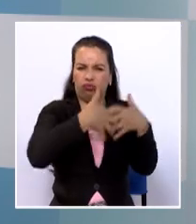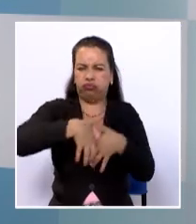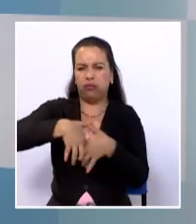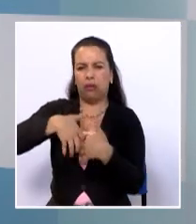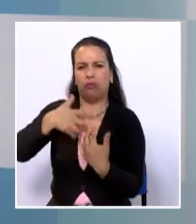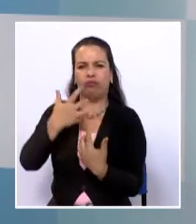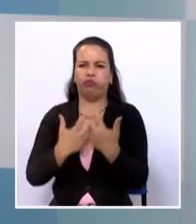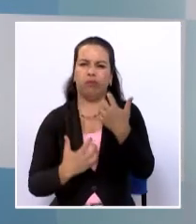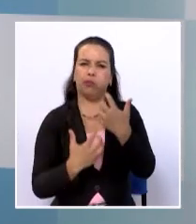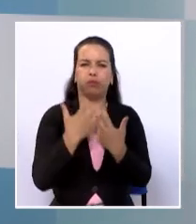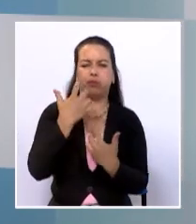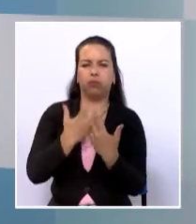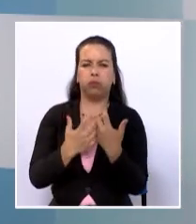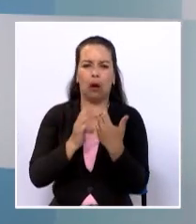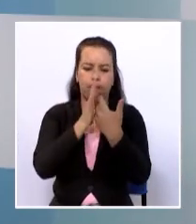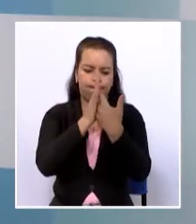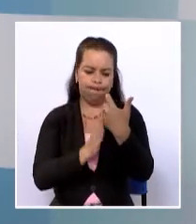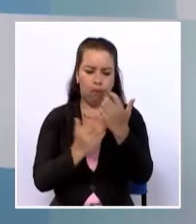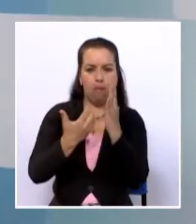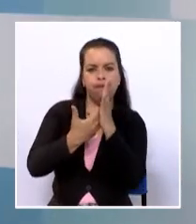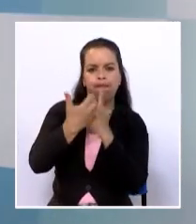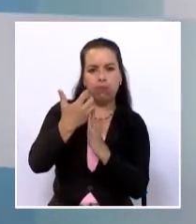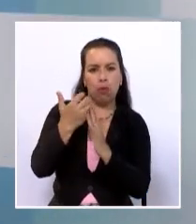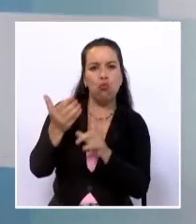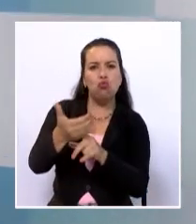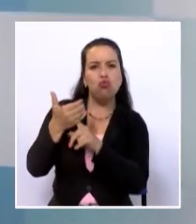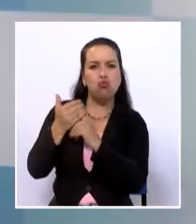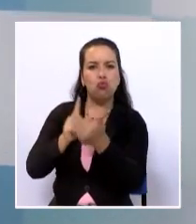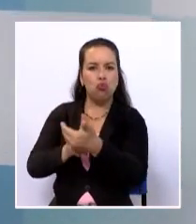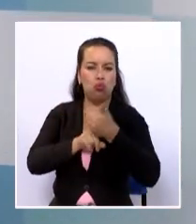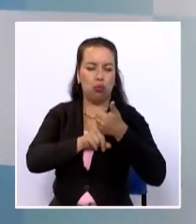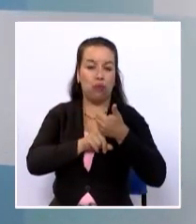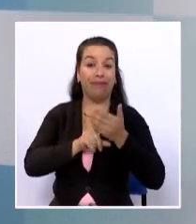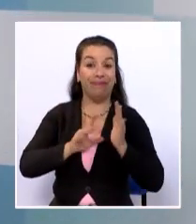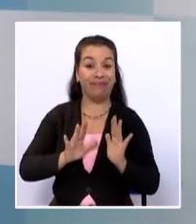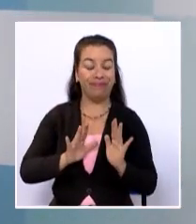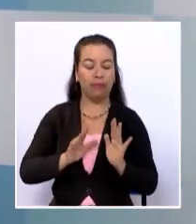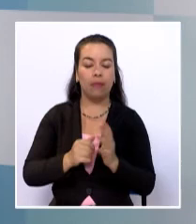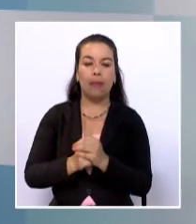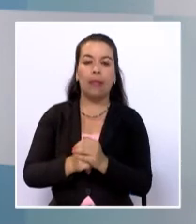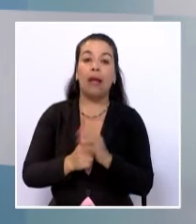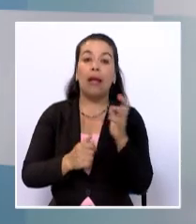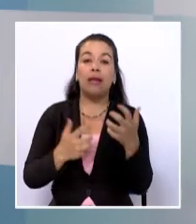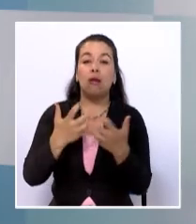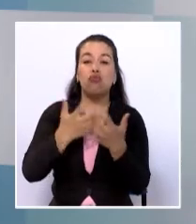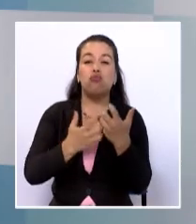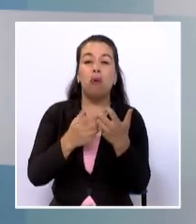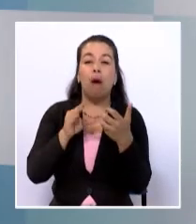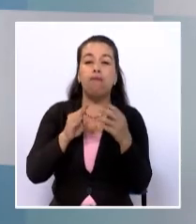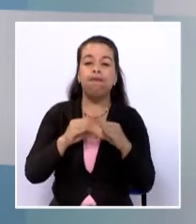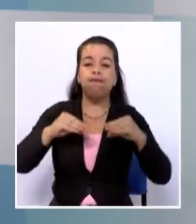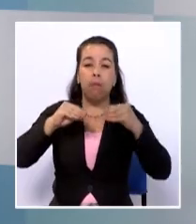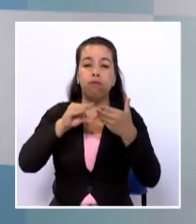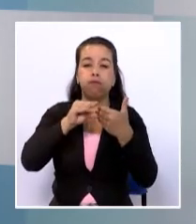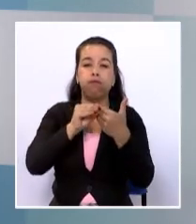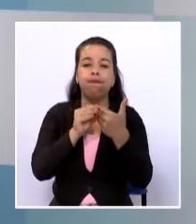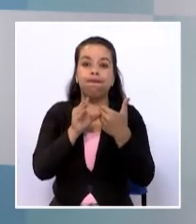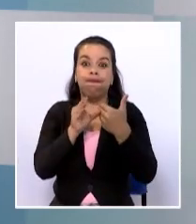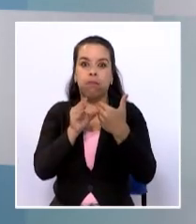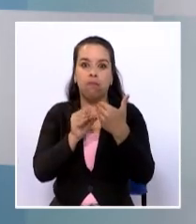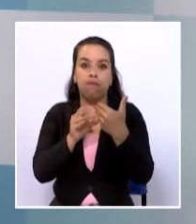entre sí y disminuyen el índice de fricción cuando estas bolsitas se inflaman también son causas de dolor